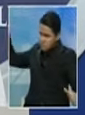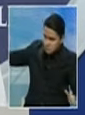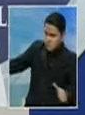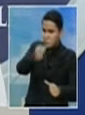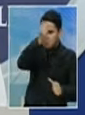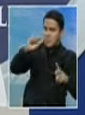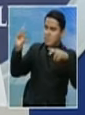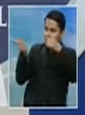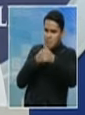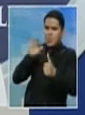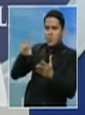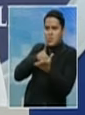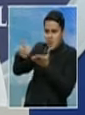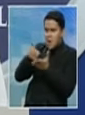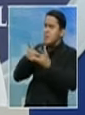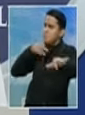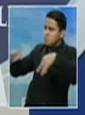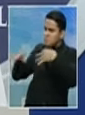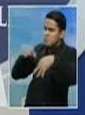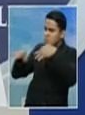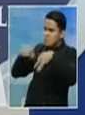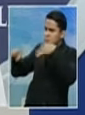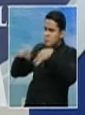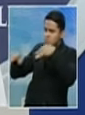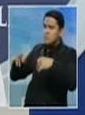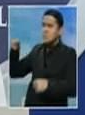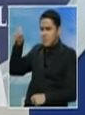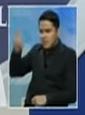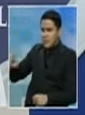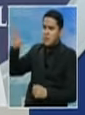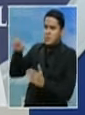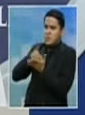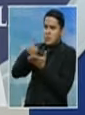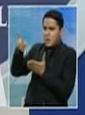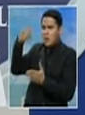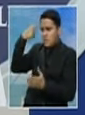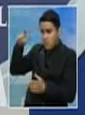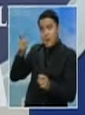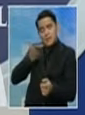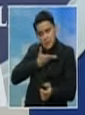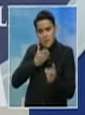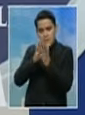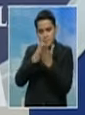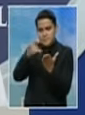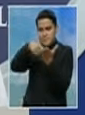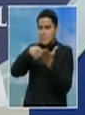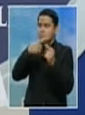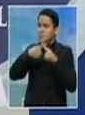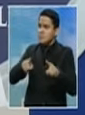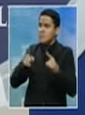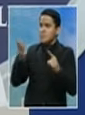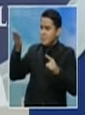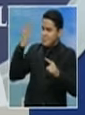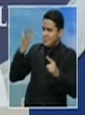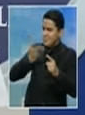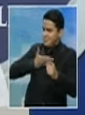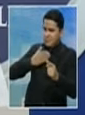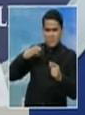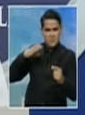derechos conforme al Código Penal, garantizándole sus derechos establecidos en la Constitución y los tratados y